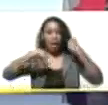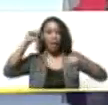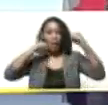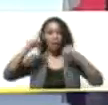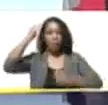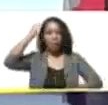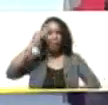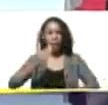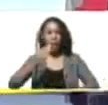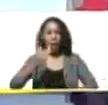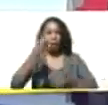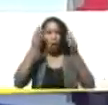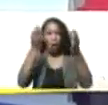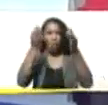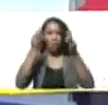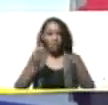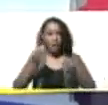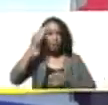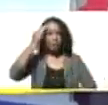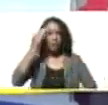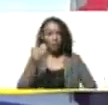militar, oficiales,